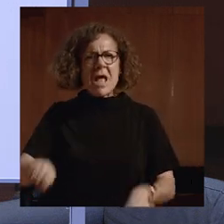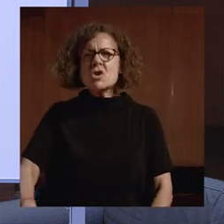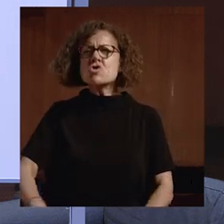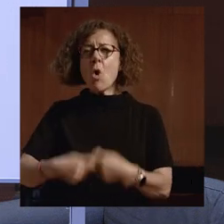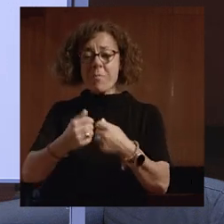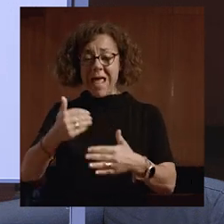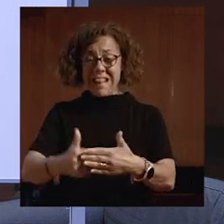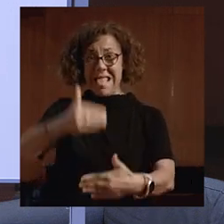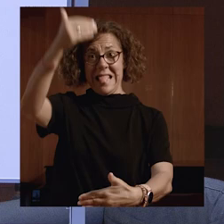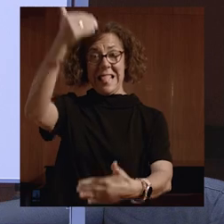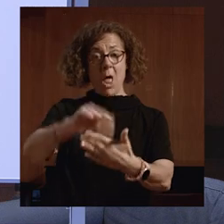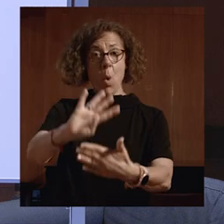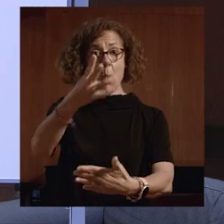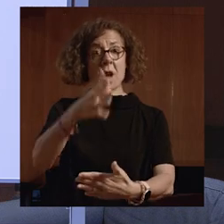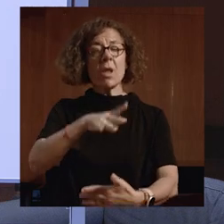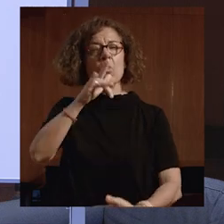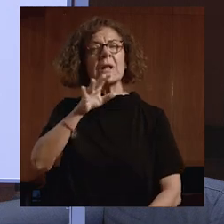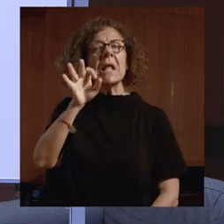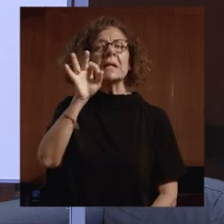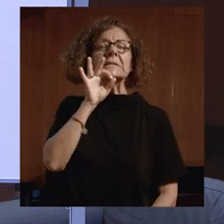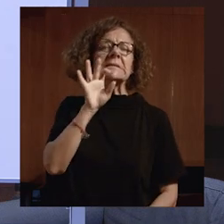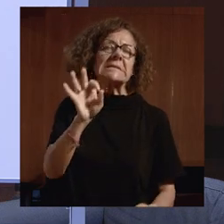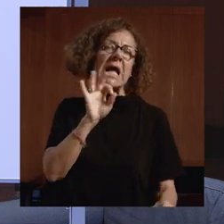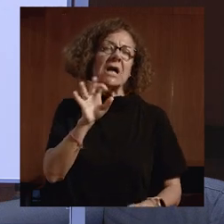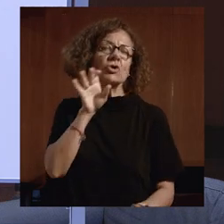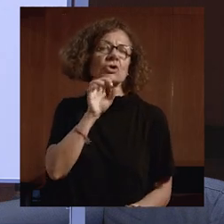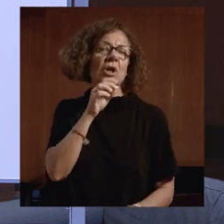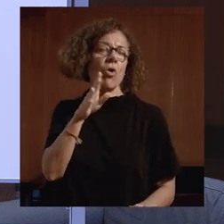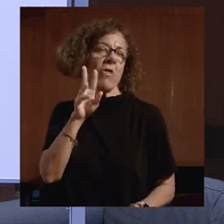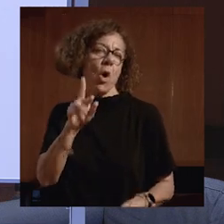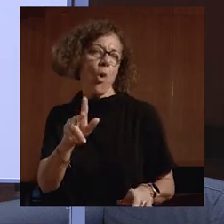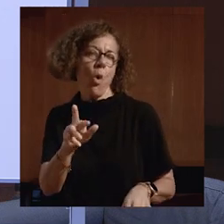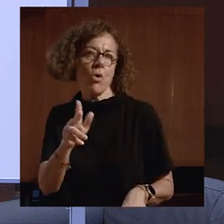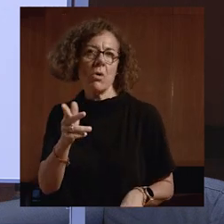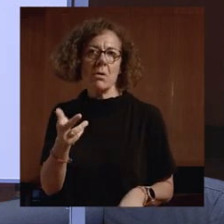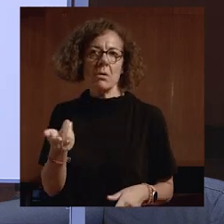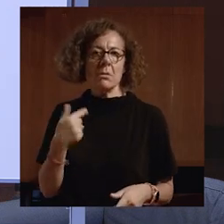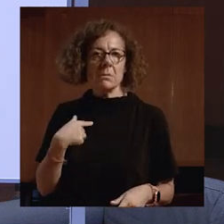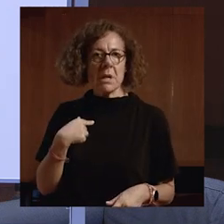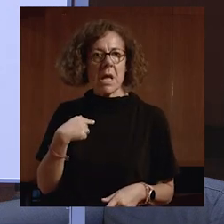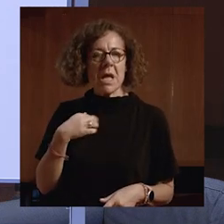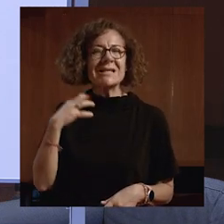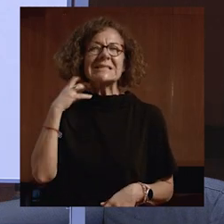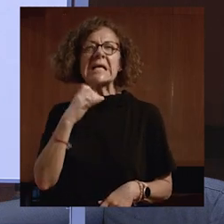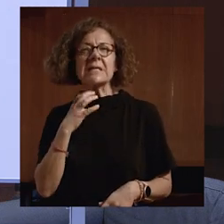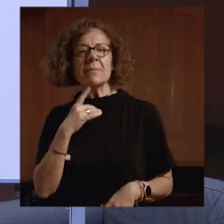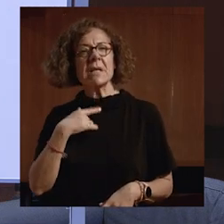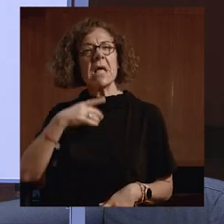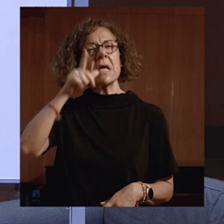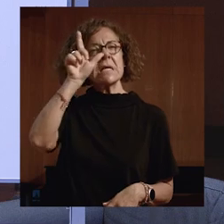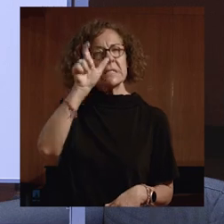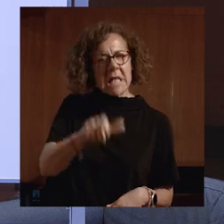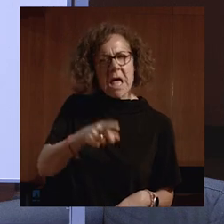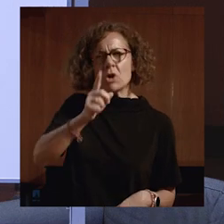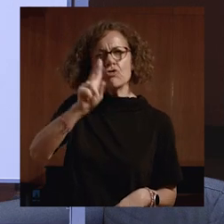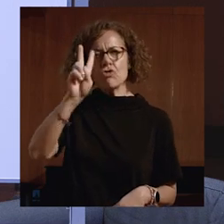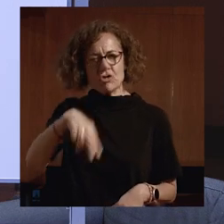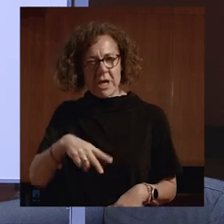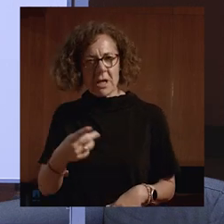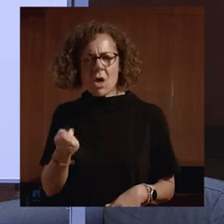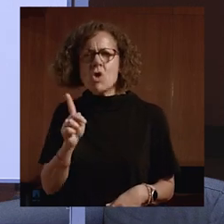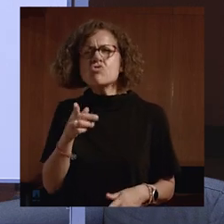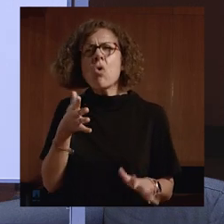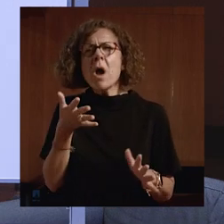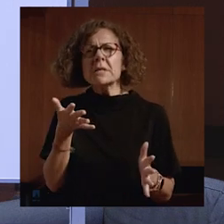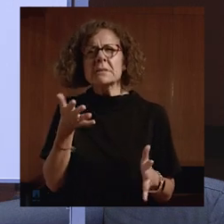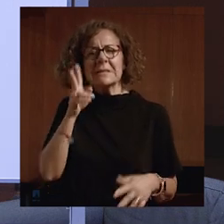pared, porque en el Teatro del Siglo de Oro, Lope de Vega, hay miserodemia, infelice, ¿no? Shakespeare, ser o no ser, no es la cosa de ser o no ser